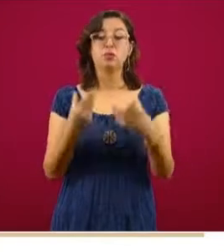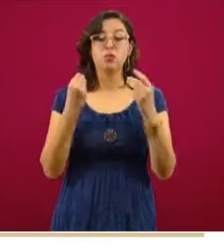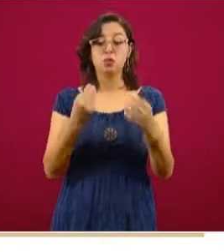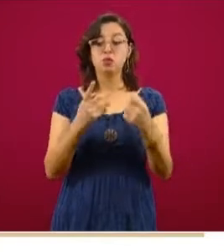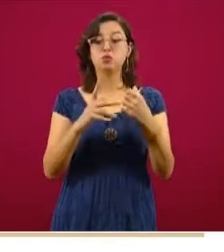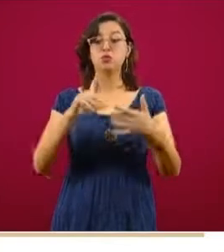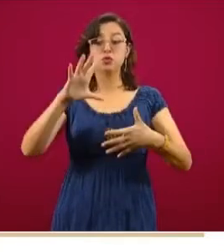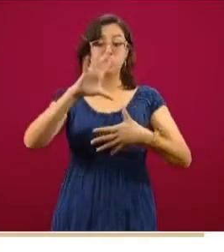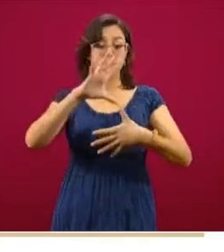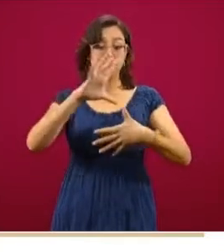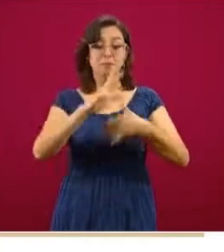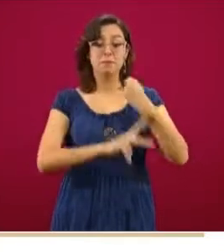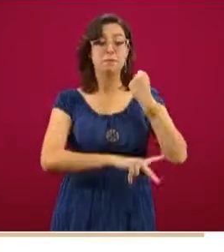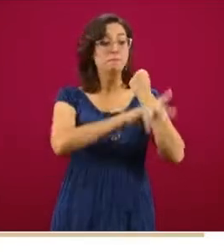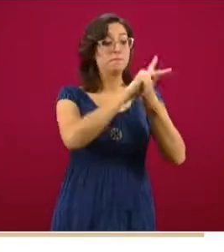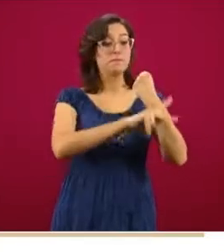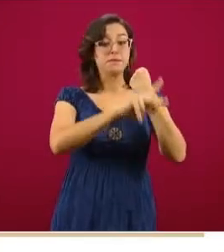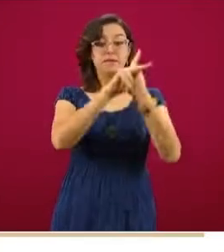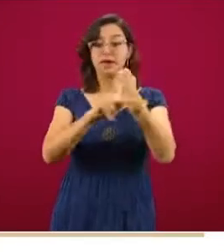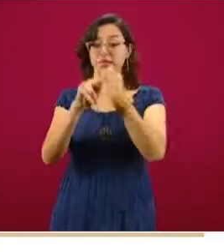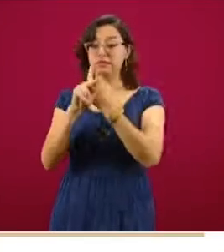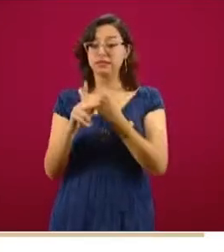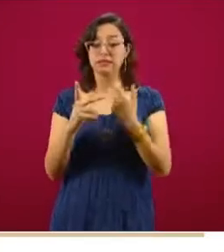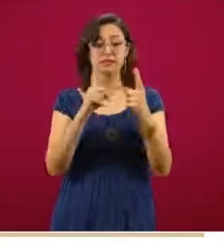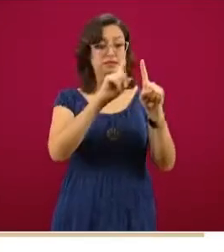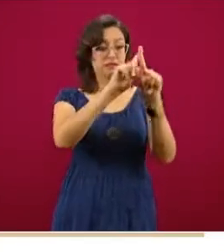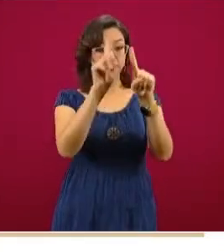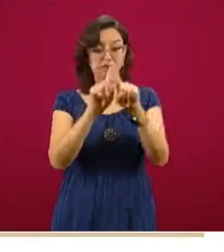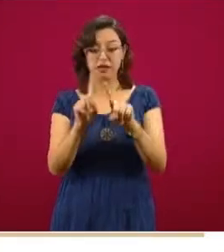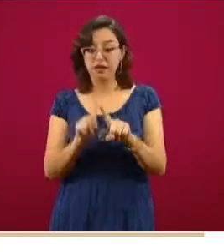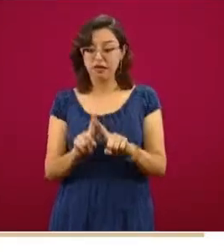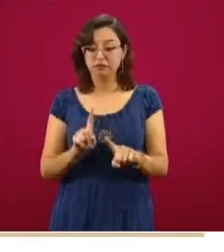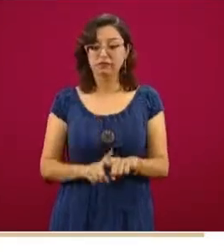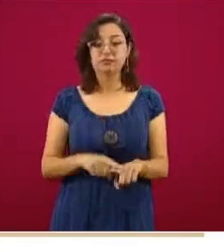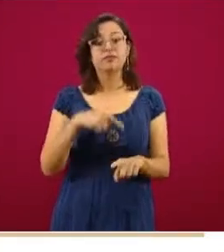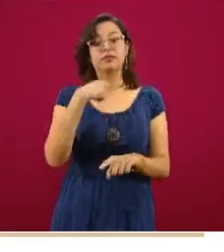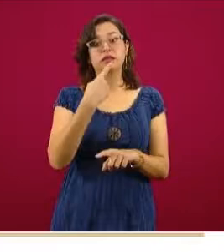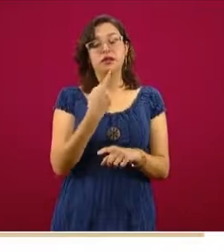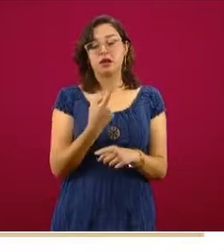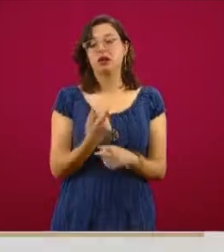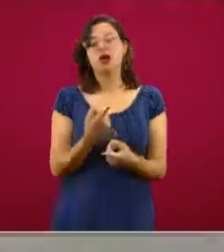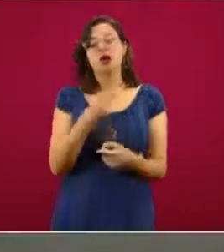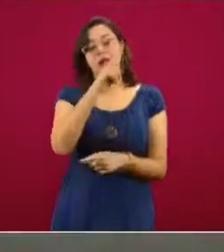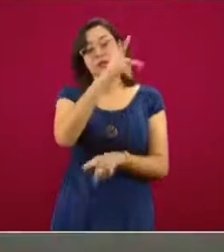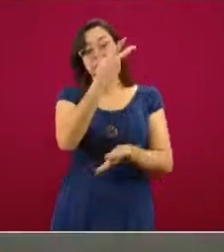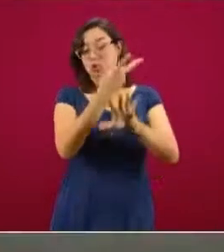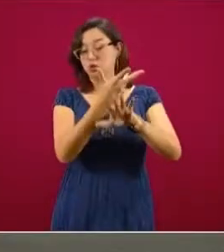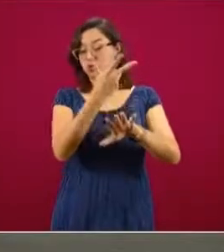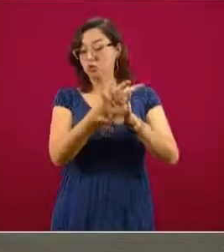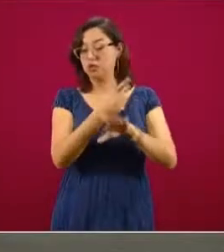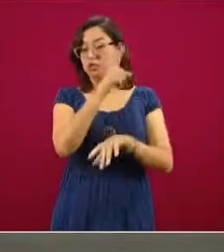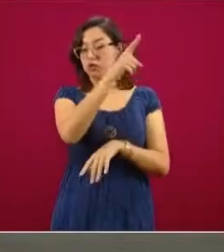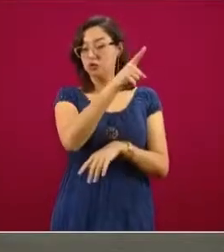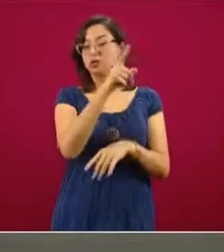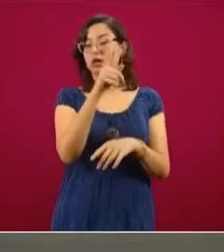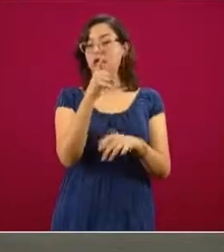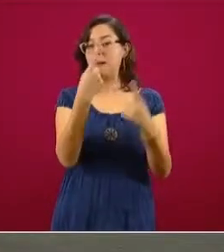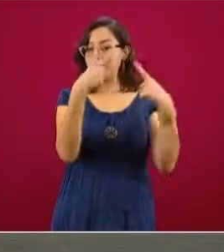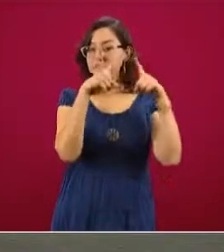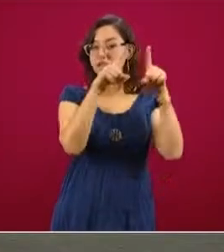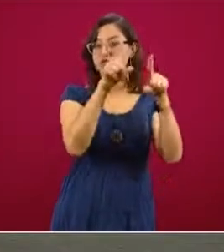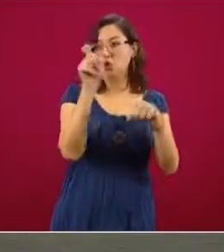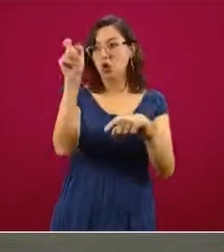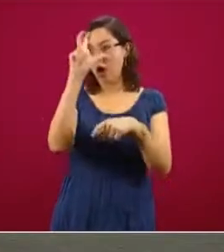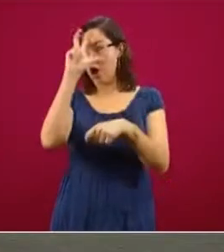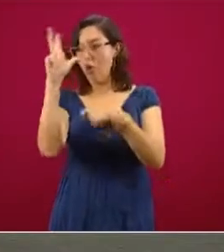países que conformamos las Américas, a excepción de Estados Unidos, que casi entró a la epidemia a la par que Europa,